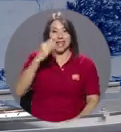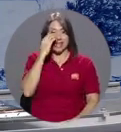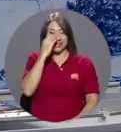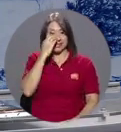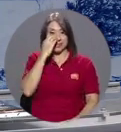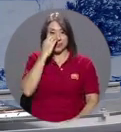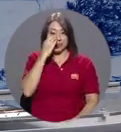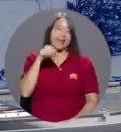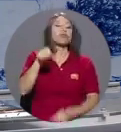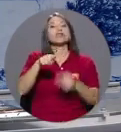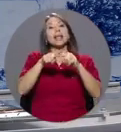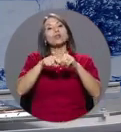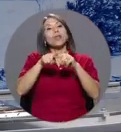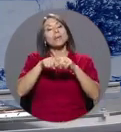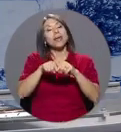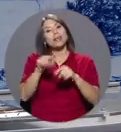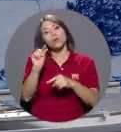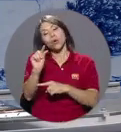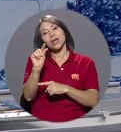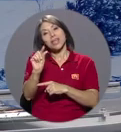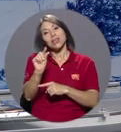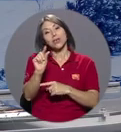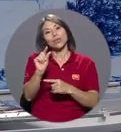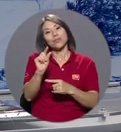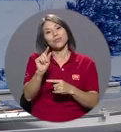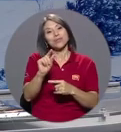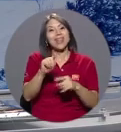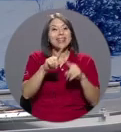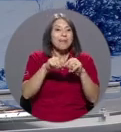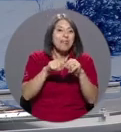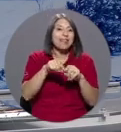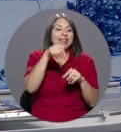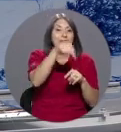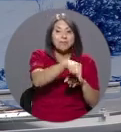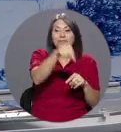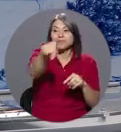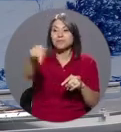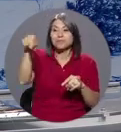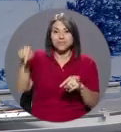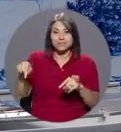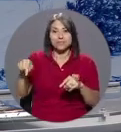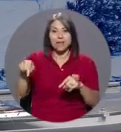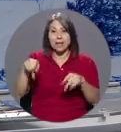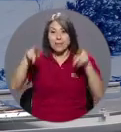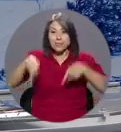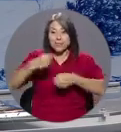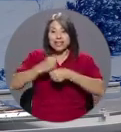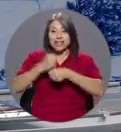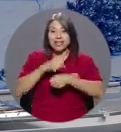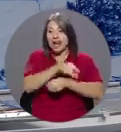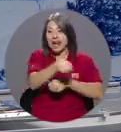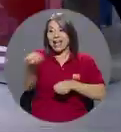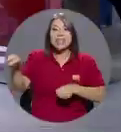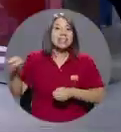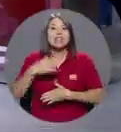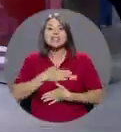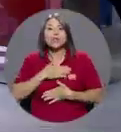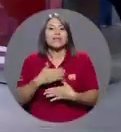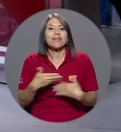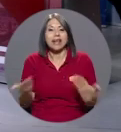necesidades. Entonces eso depende un poquitito, ¿verdad?, de cada centro, lo que puede ofrecer el personal que tiene disponible para